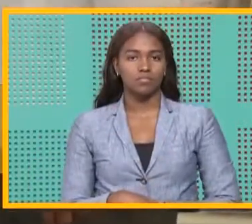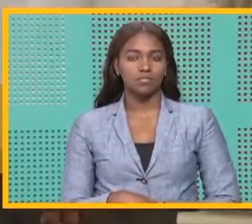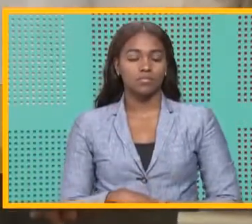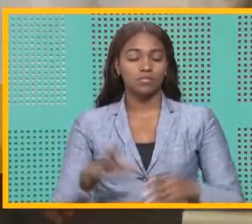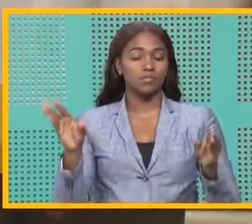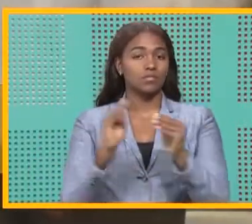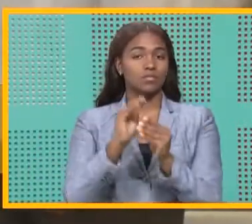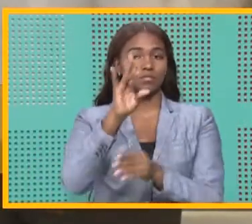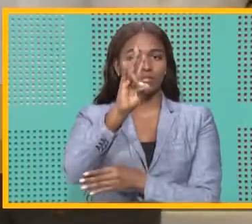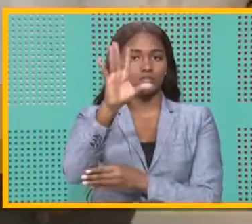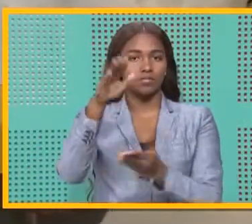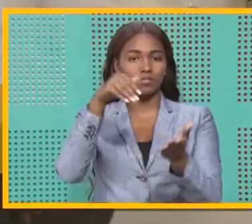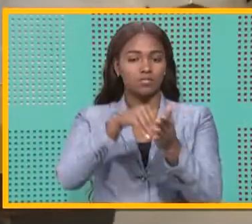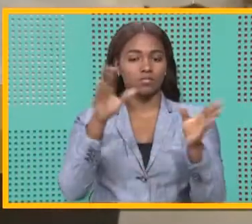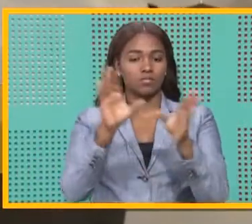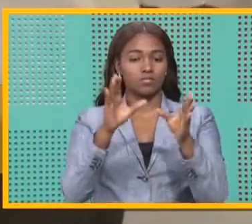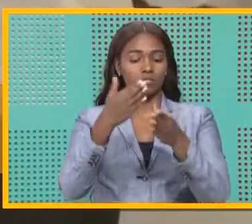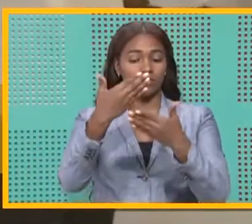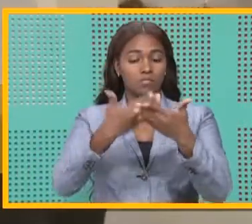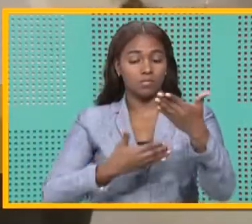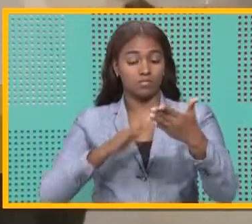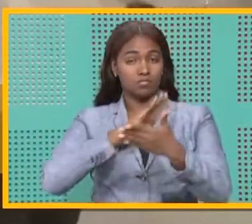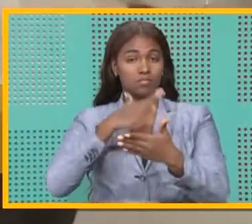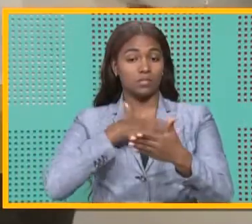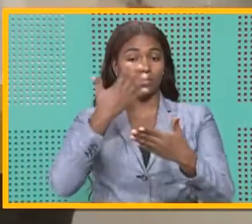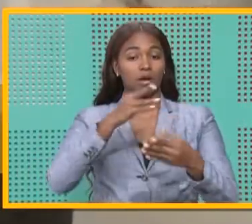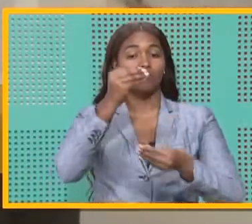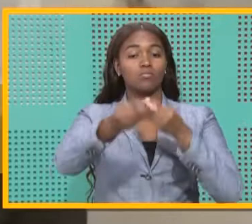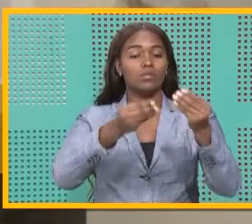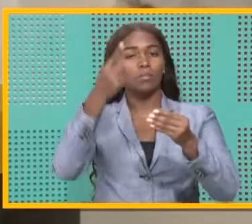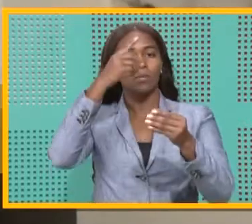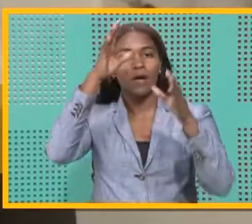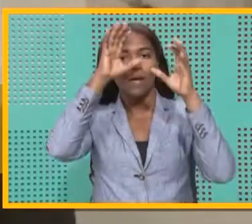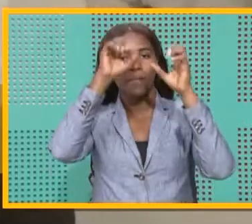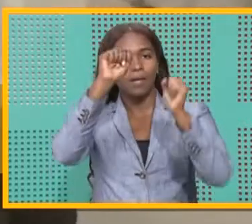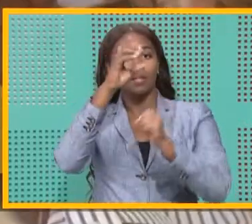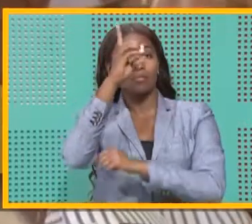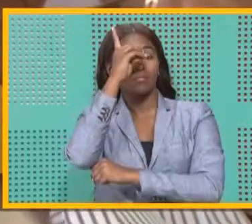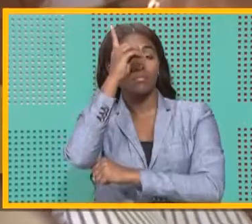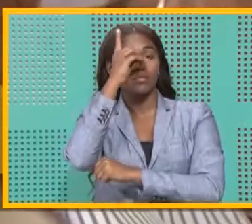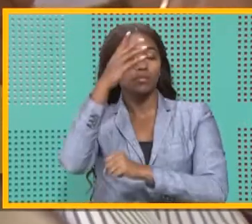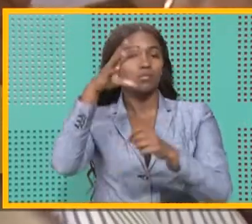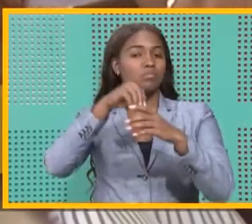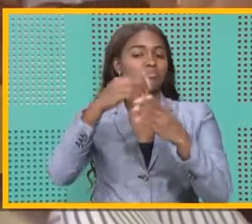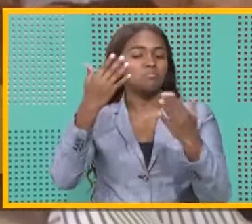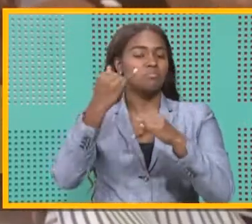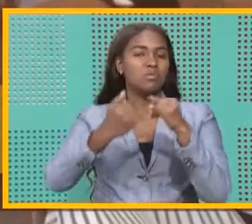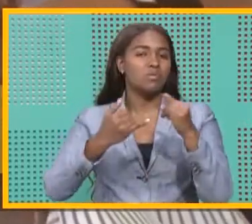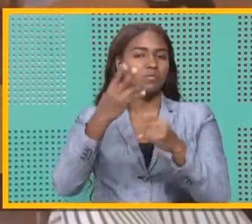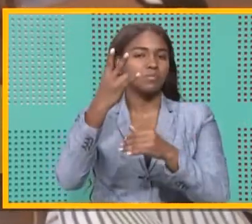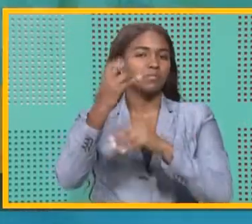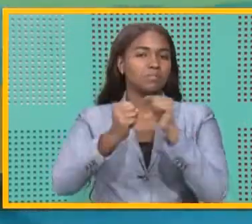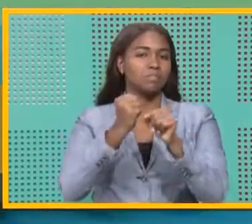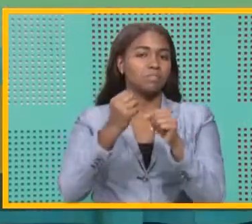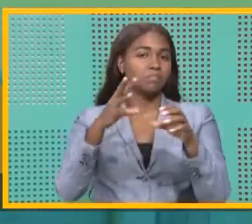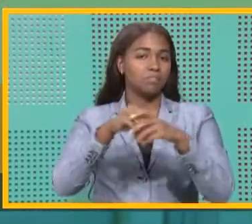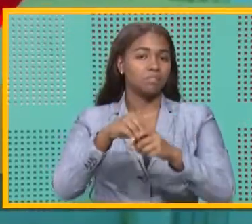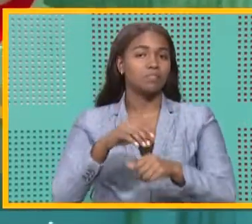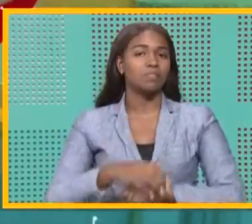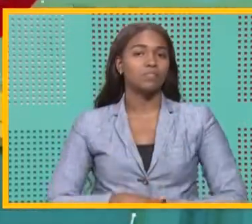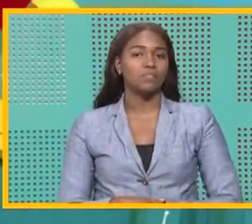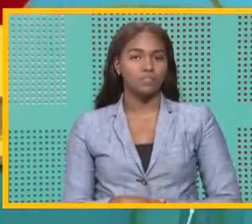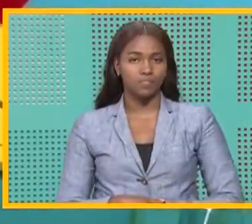Más de 65.000 títulos de propiedad han sido entregados por el mandatario Danilo Medina en los últimos 7 años.